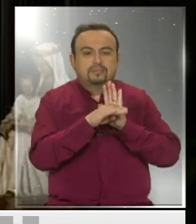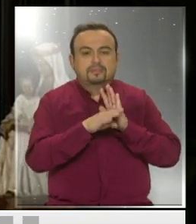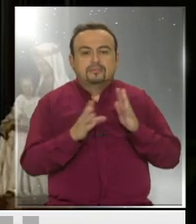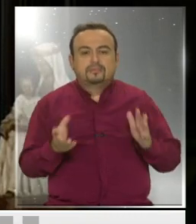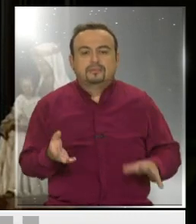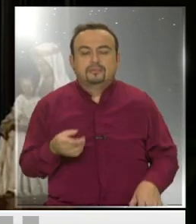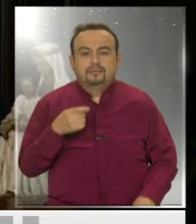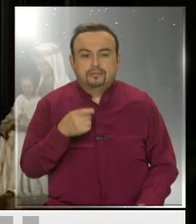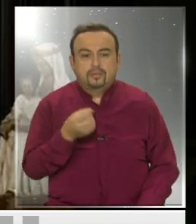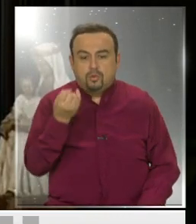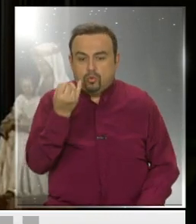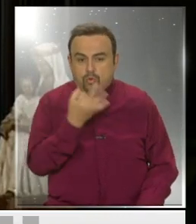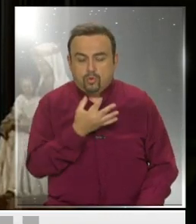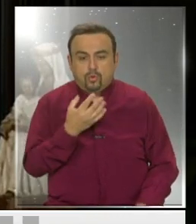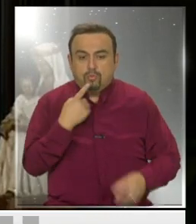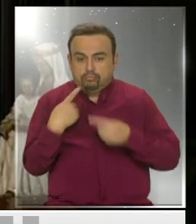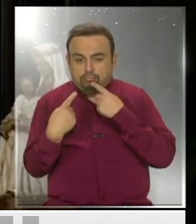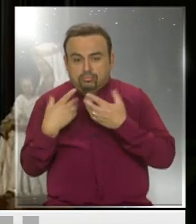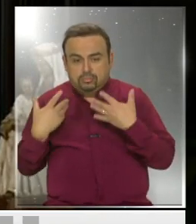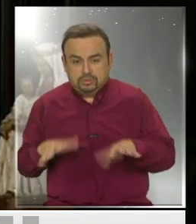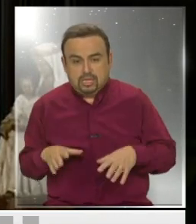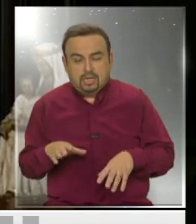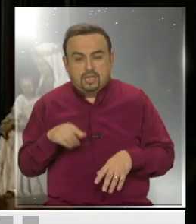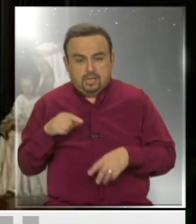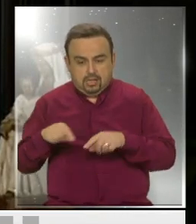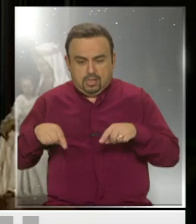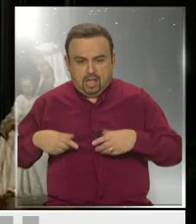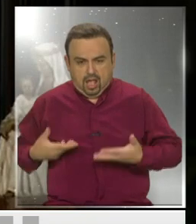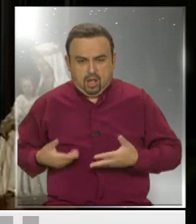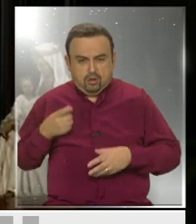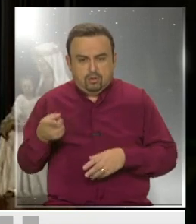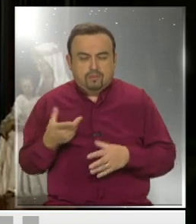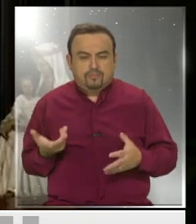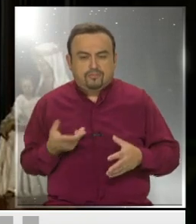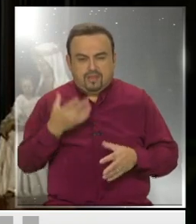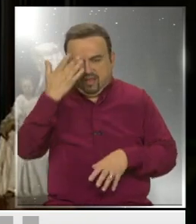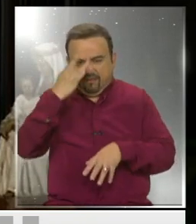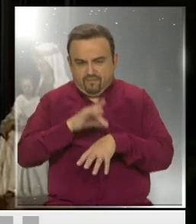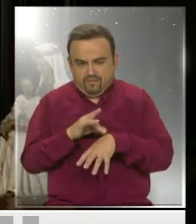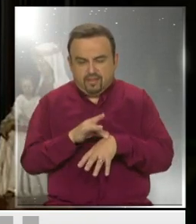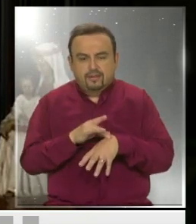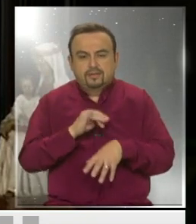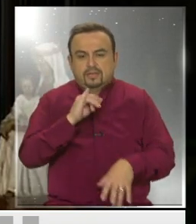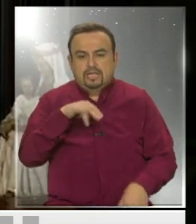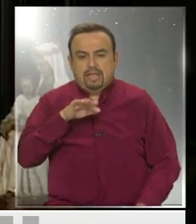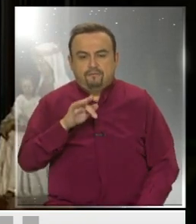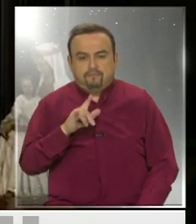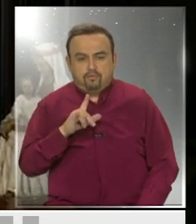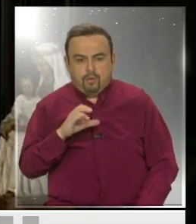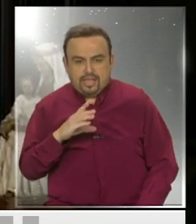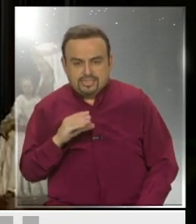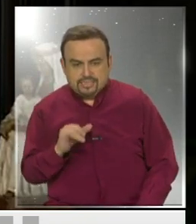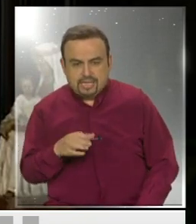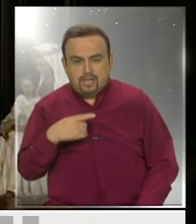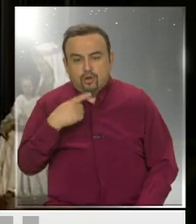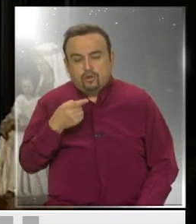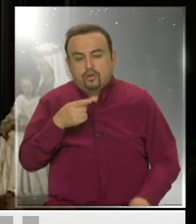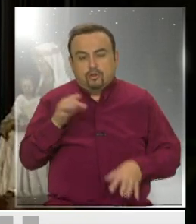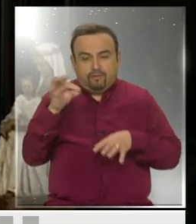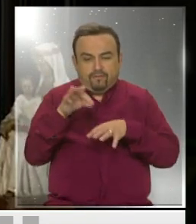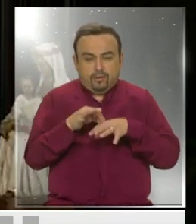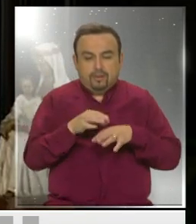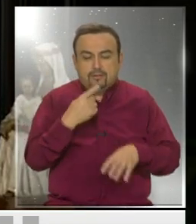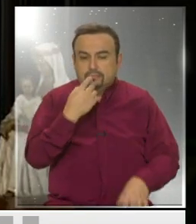hecho la cantidad de consultas que hemos tenido en la consulta ahora por eso enfermedades como influenza y dirigencial respiratorio es